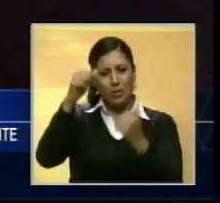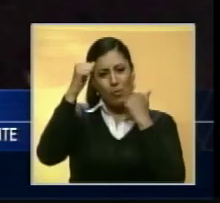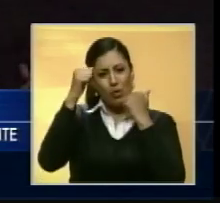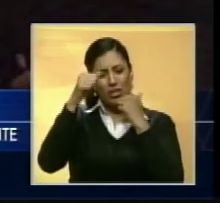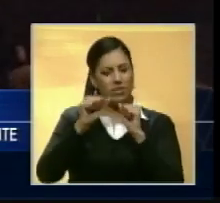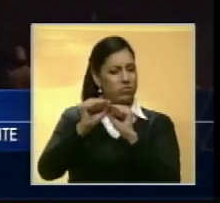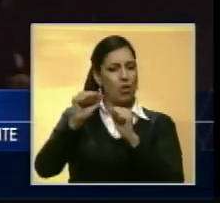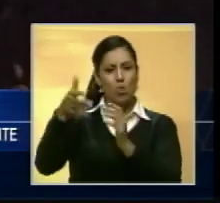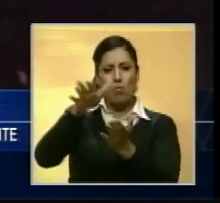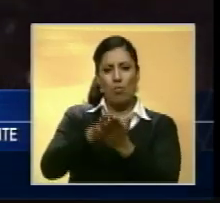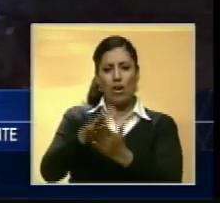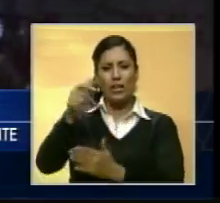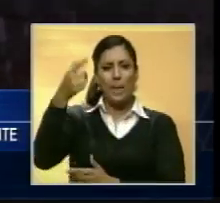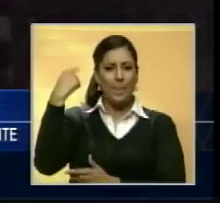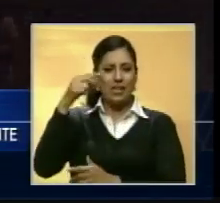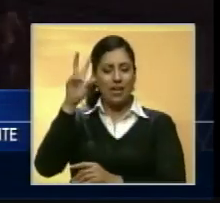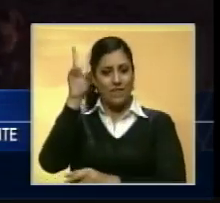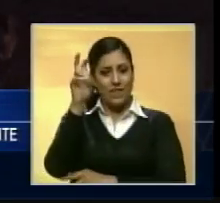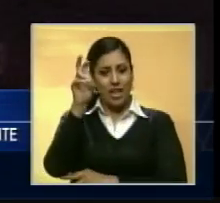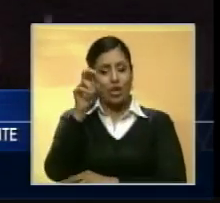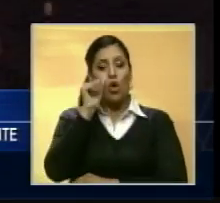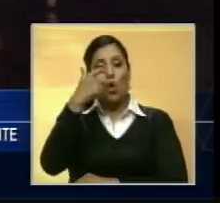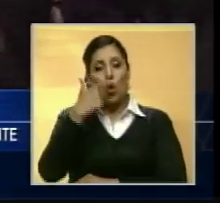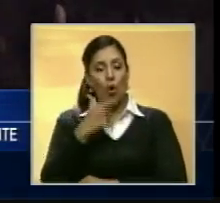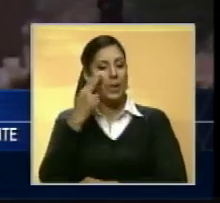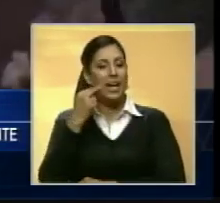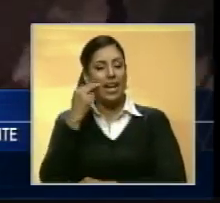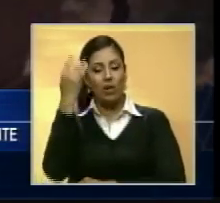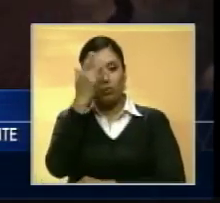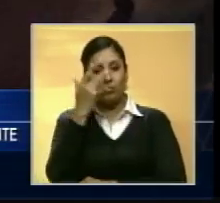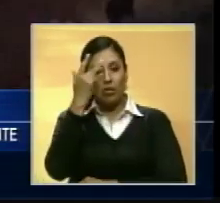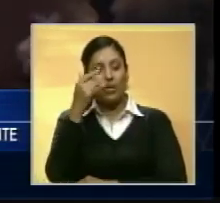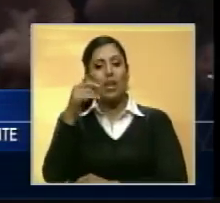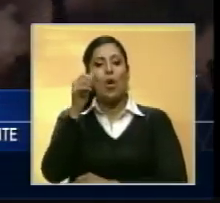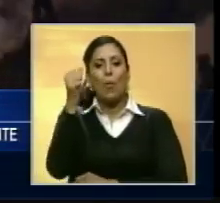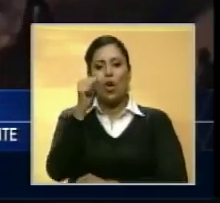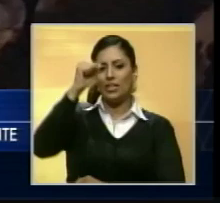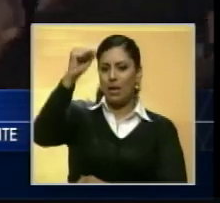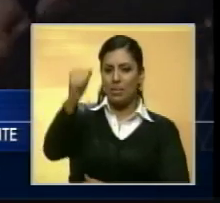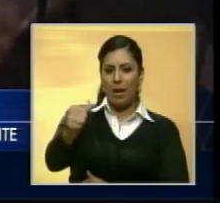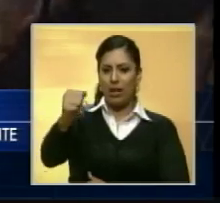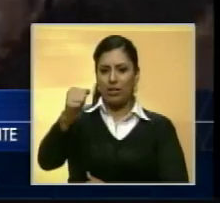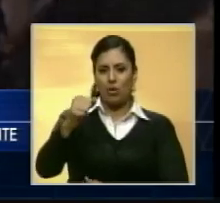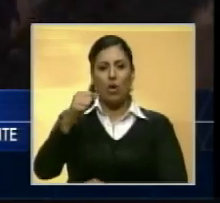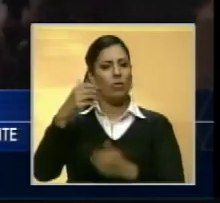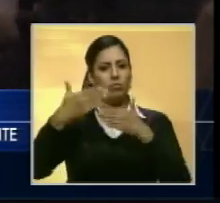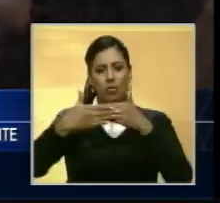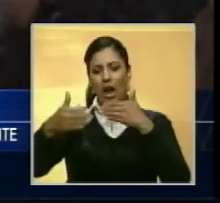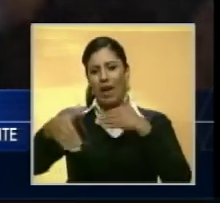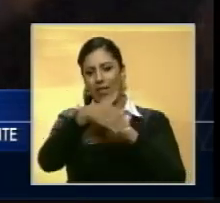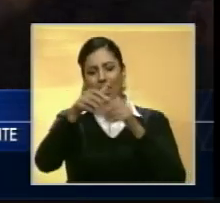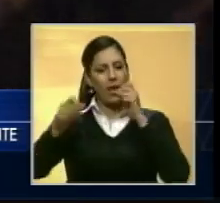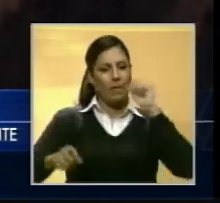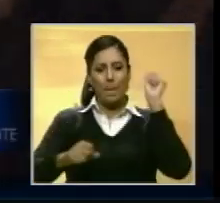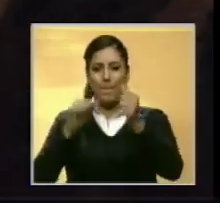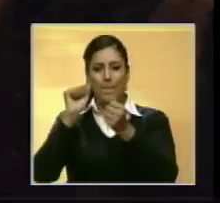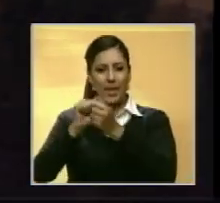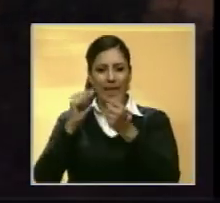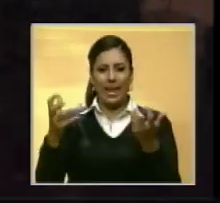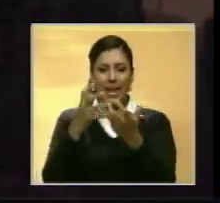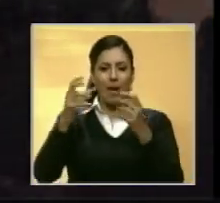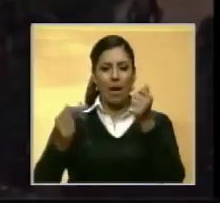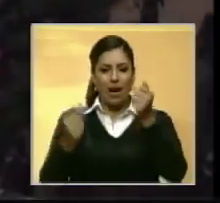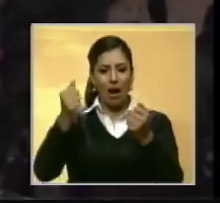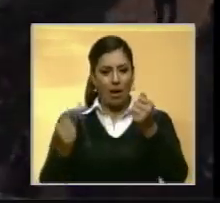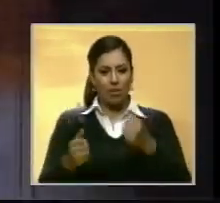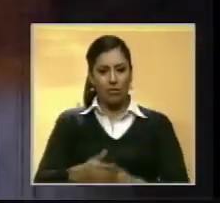que repudiaban la muerte del pasado viernes de un hombre afrodescendiente a manos policiales bloquearon avenidas, lanzaron piedras y quemaron